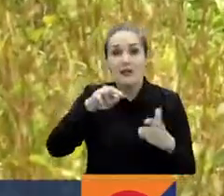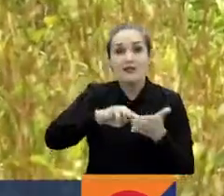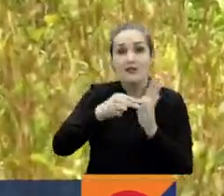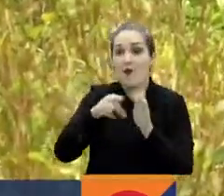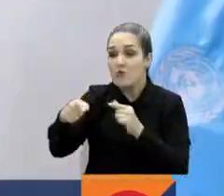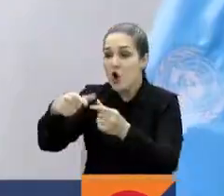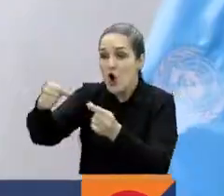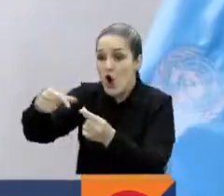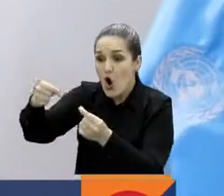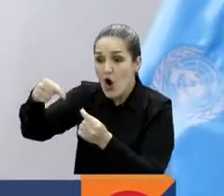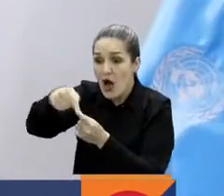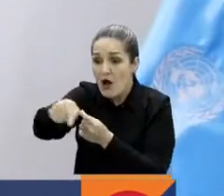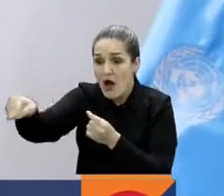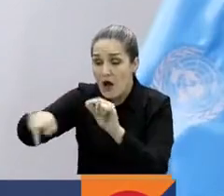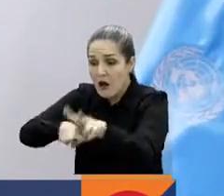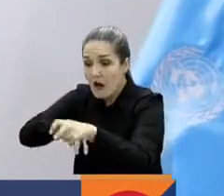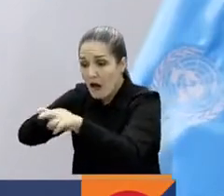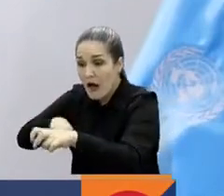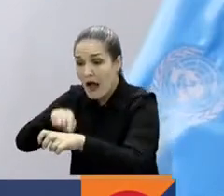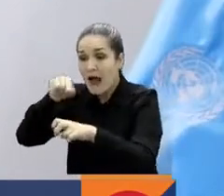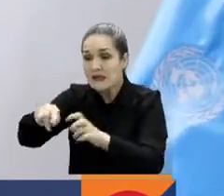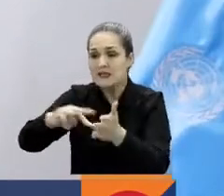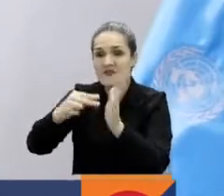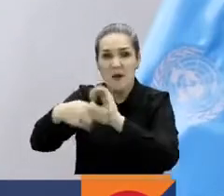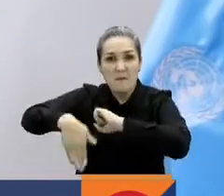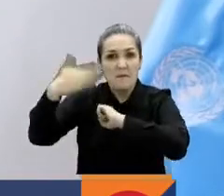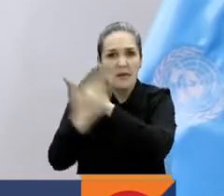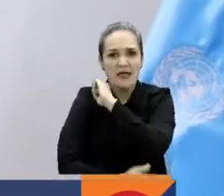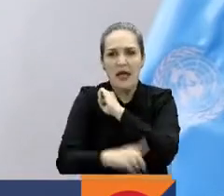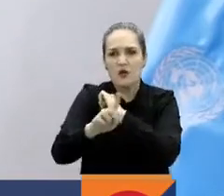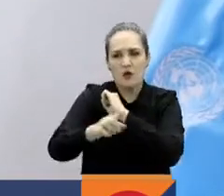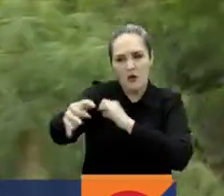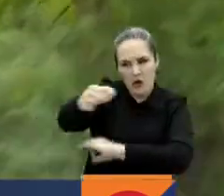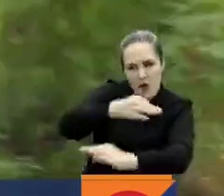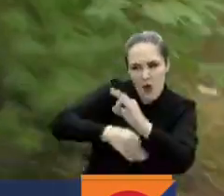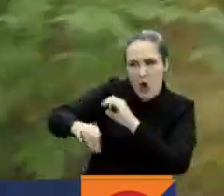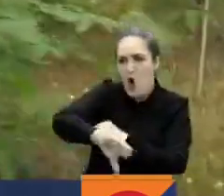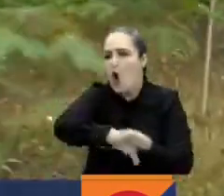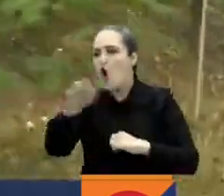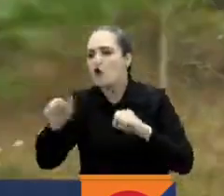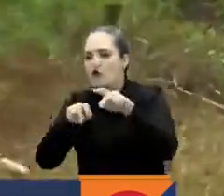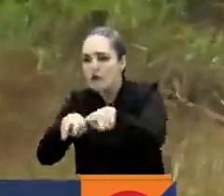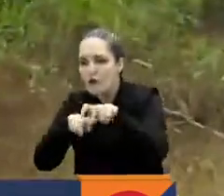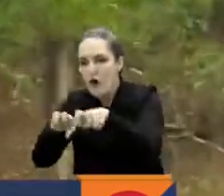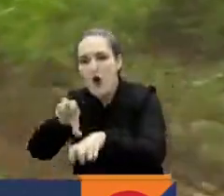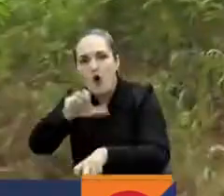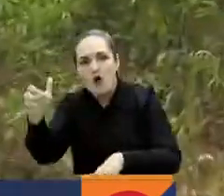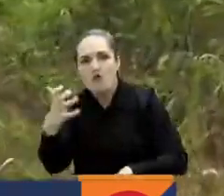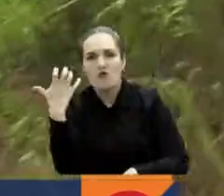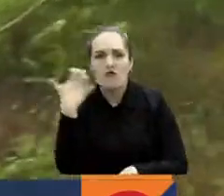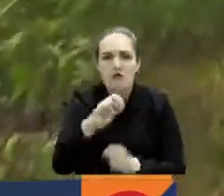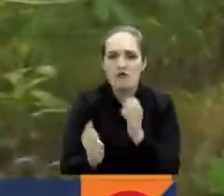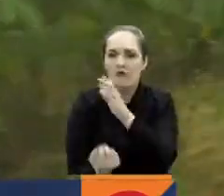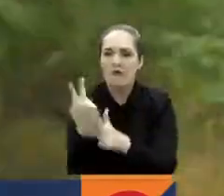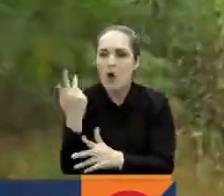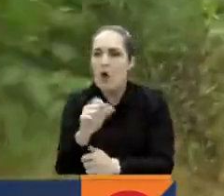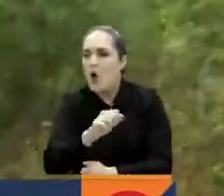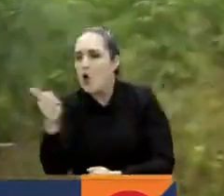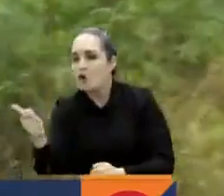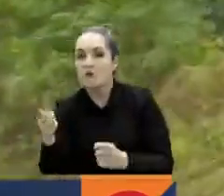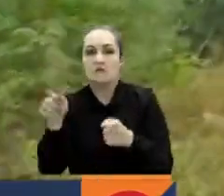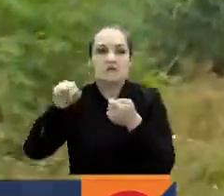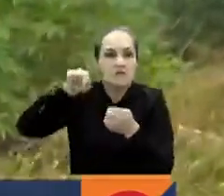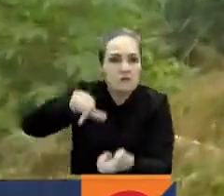cultivadores de hoja de coca. A los cultivadores, incentivos para que cambien de cultivo. Incentivos económicos,